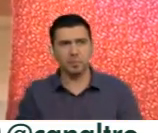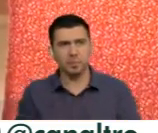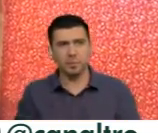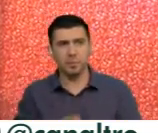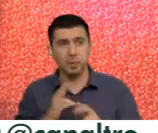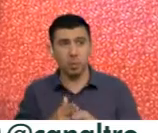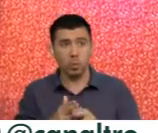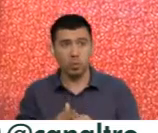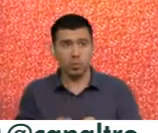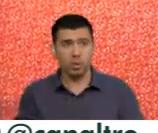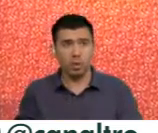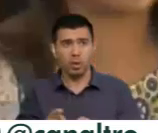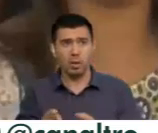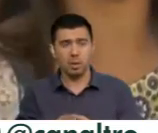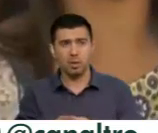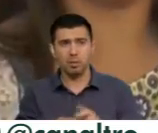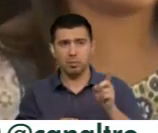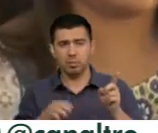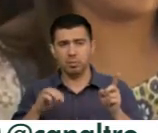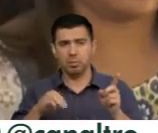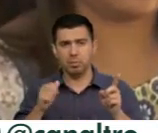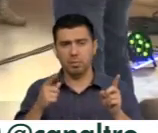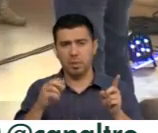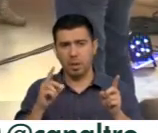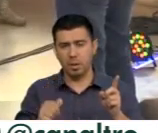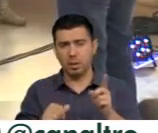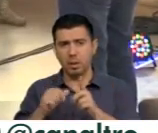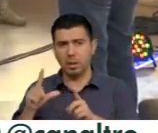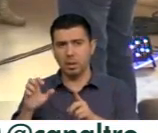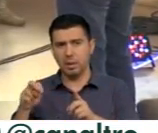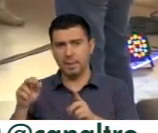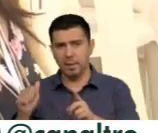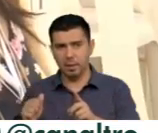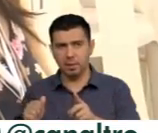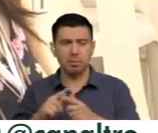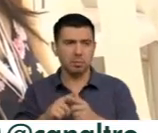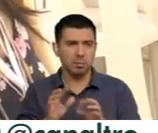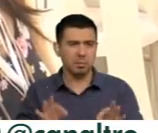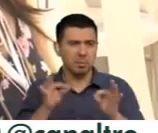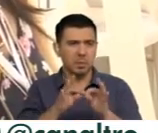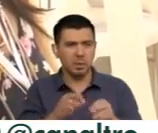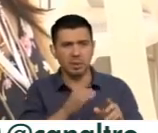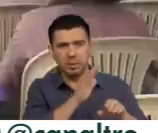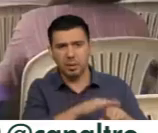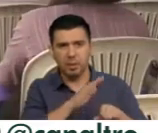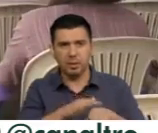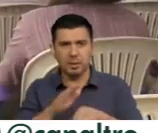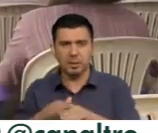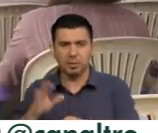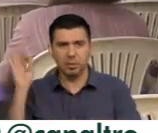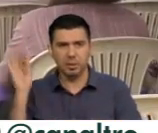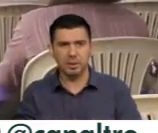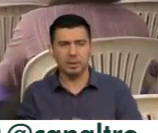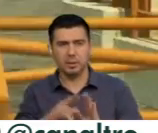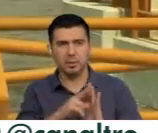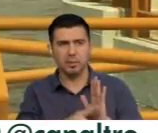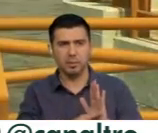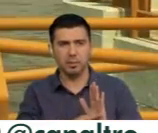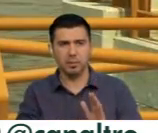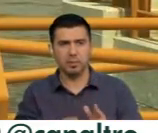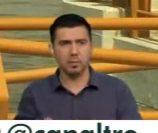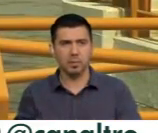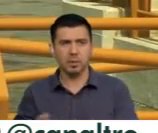Cuidadito con el Río, Magda y Lena, se espera que la comunidad tome conciencia sobre la importancia de tener normas de seguridad sobre el río.